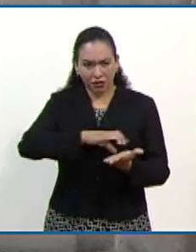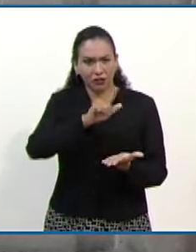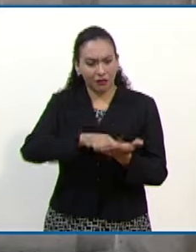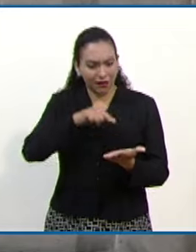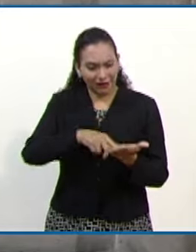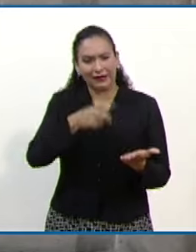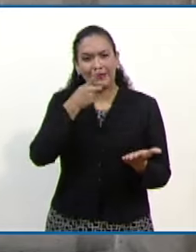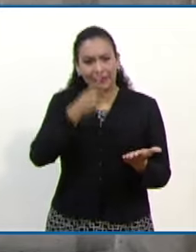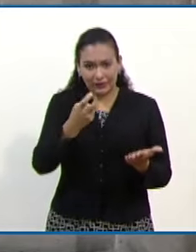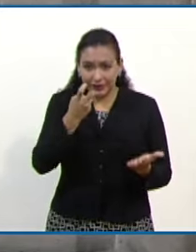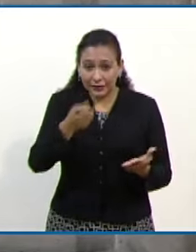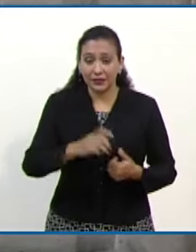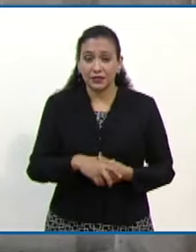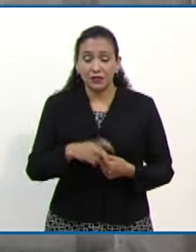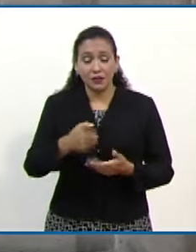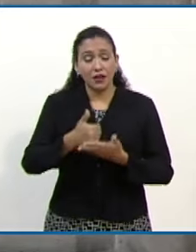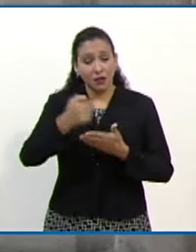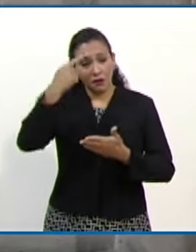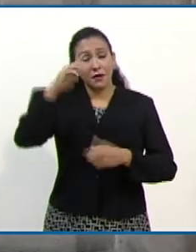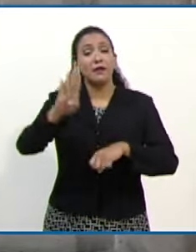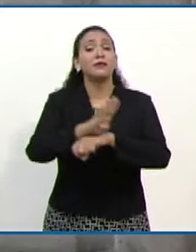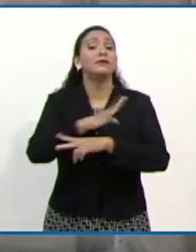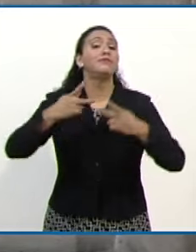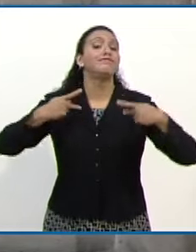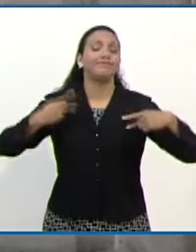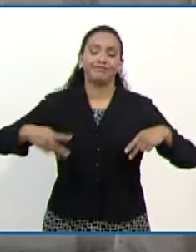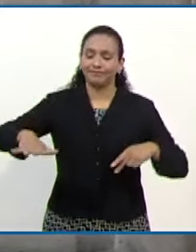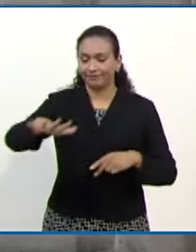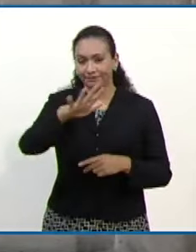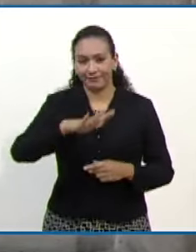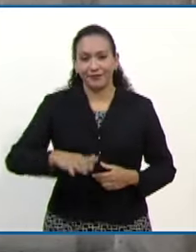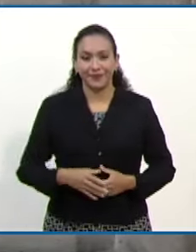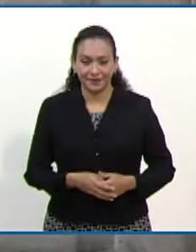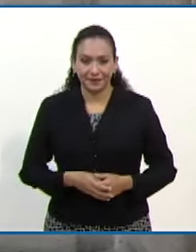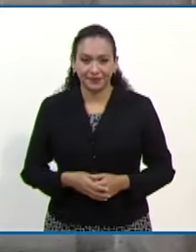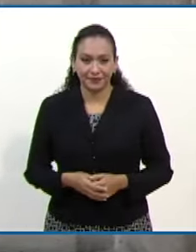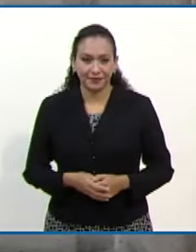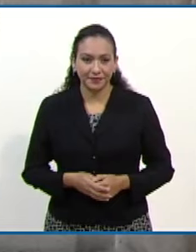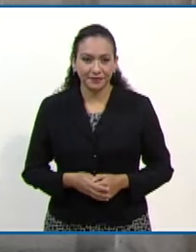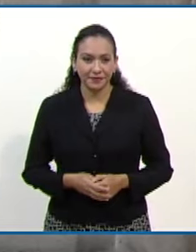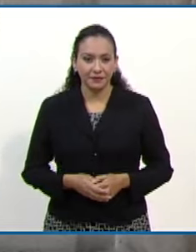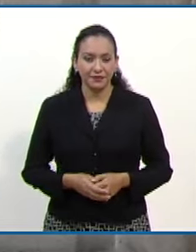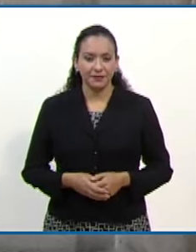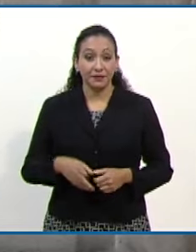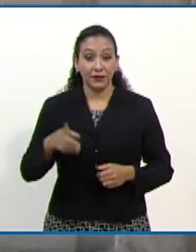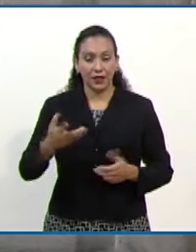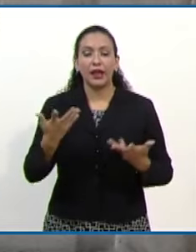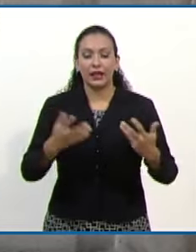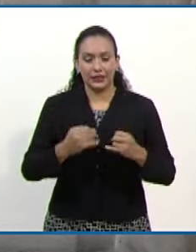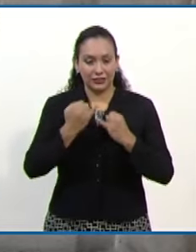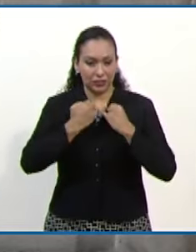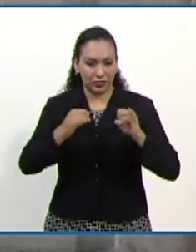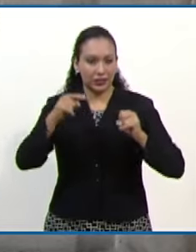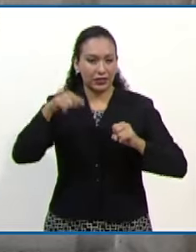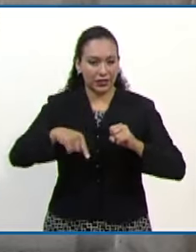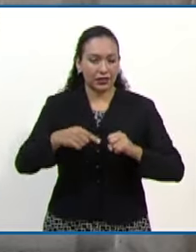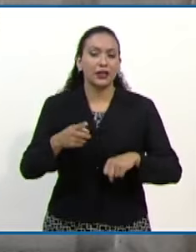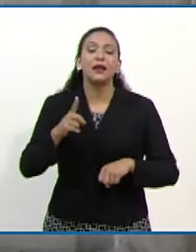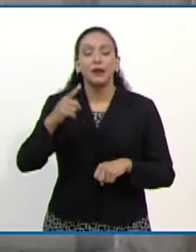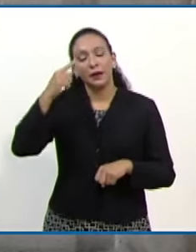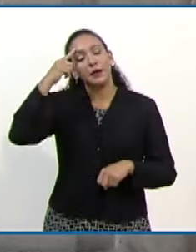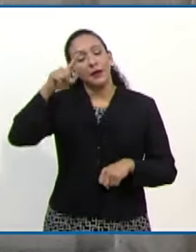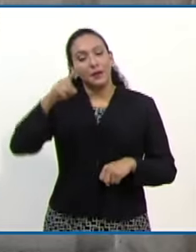indivisibles y progresivos de todo ser humano. En la inauguración del Encuentro Internacional sobre